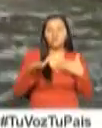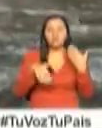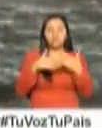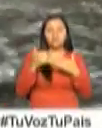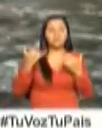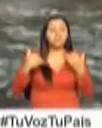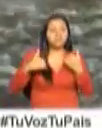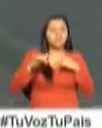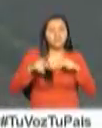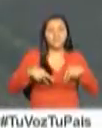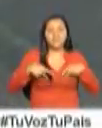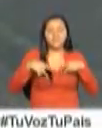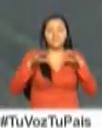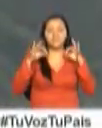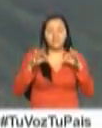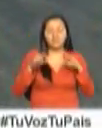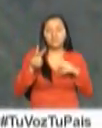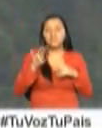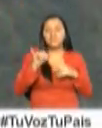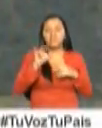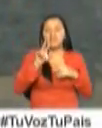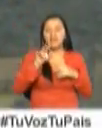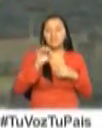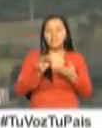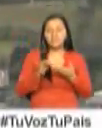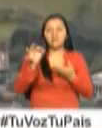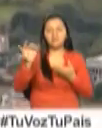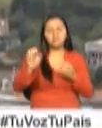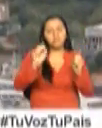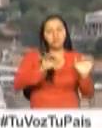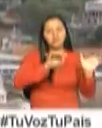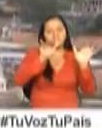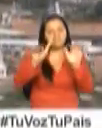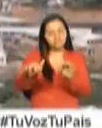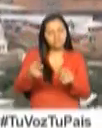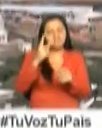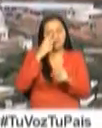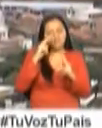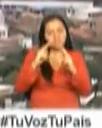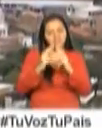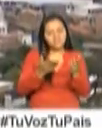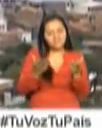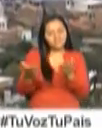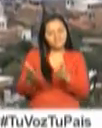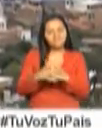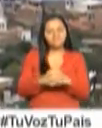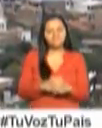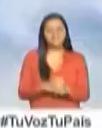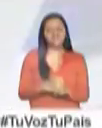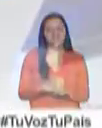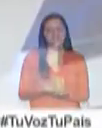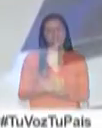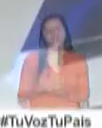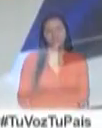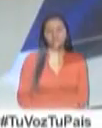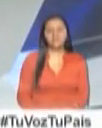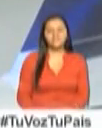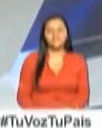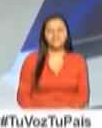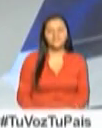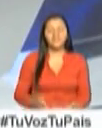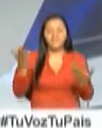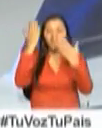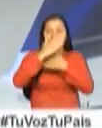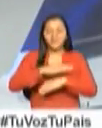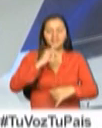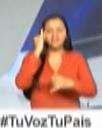larga vida hacen de Vilcabamba un paraje que no se puede dejar de visitar. Y llegamos al